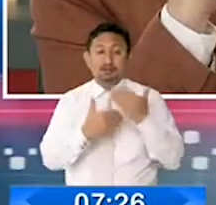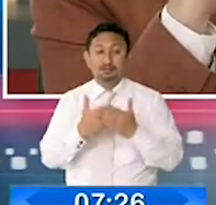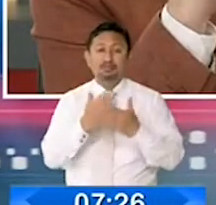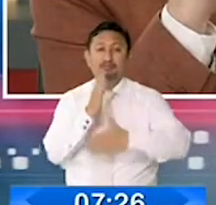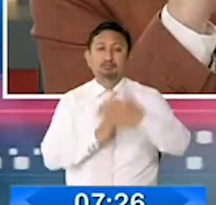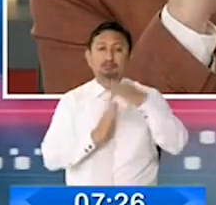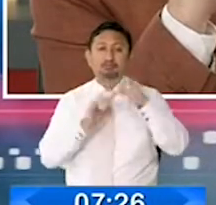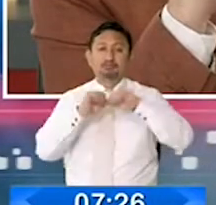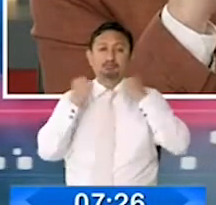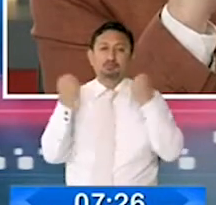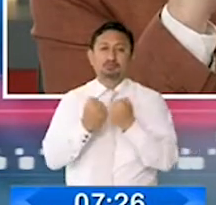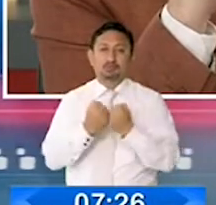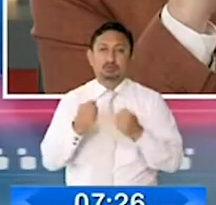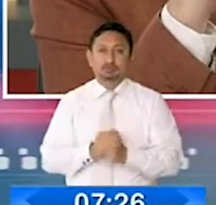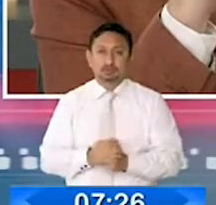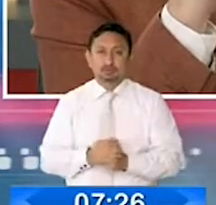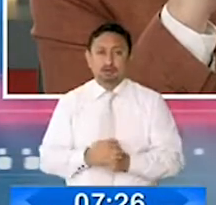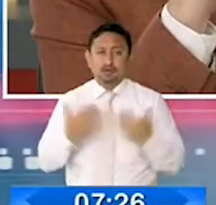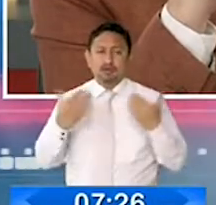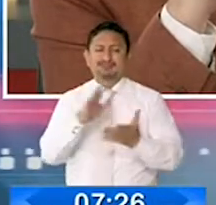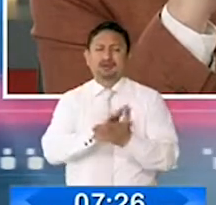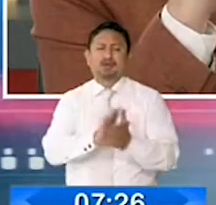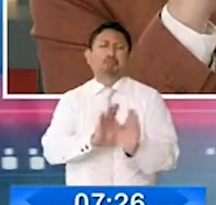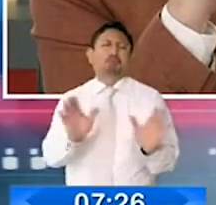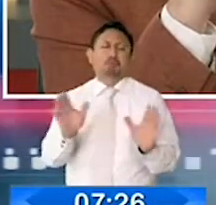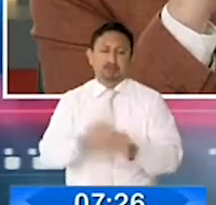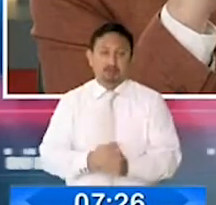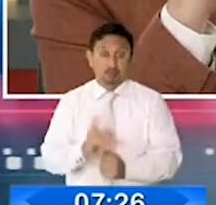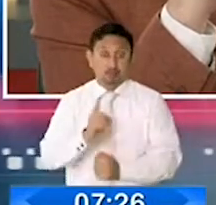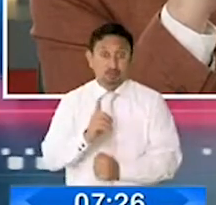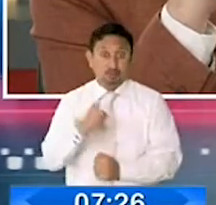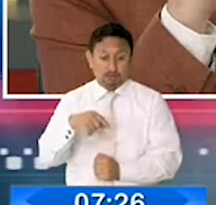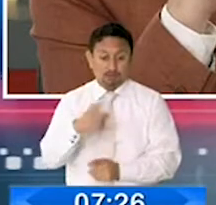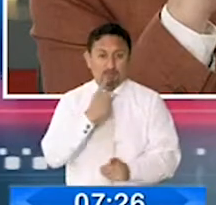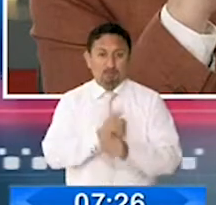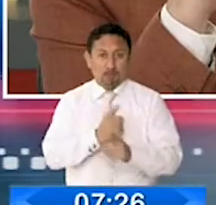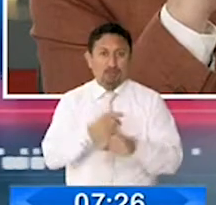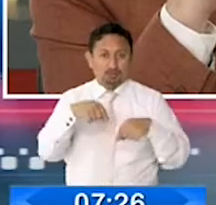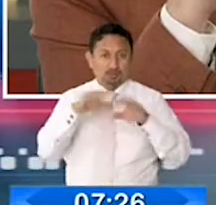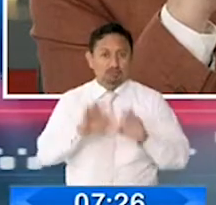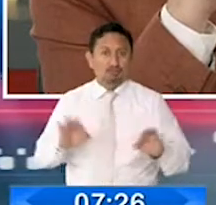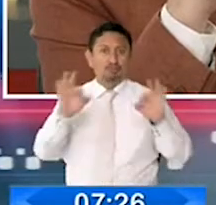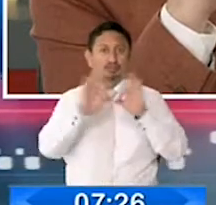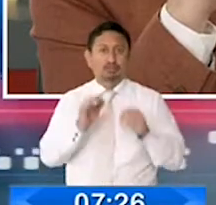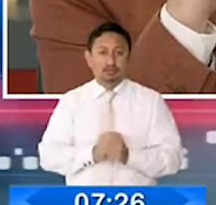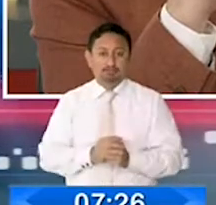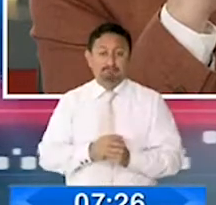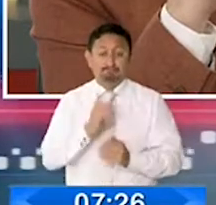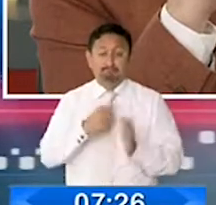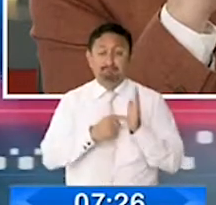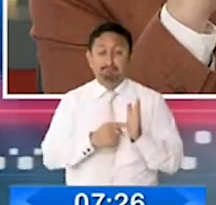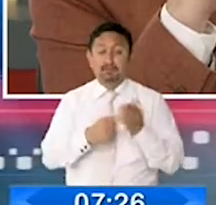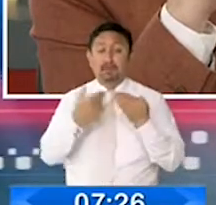paz social. Entonces no es cualquier cosa, no es una cosa menor, y por ello hay que darle la importancia. Mire usted, en cuanto